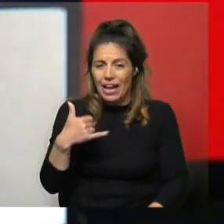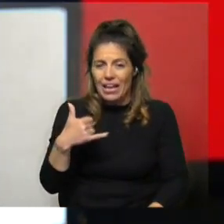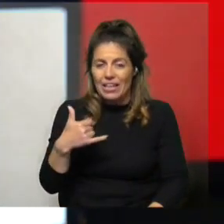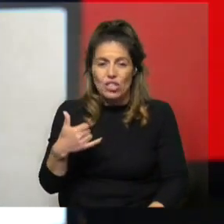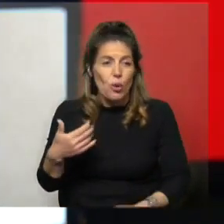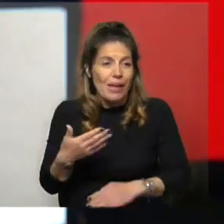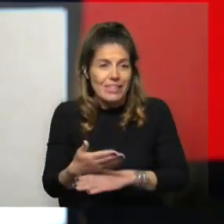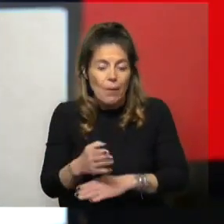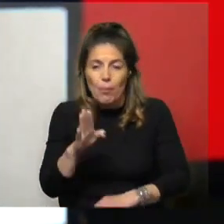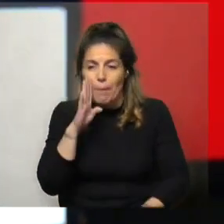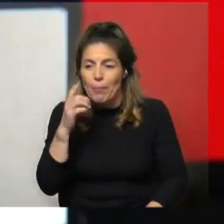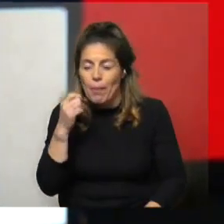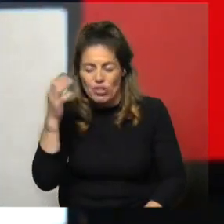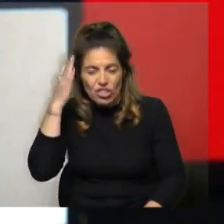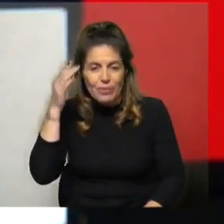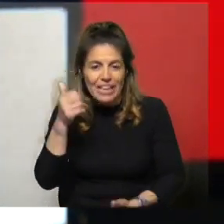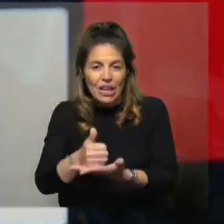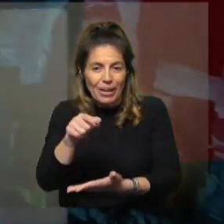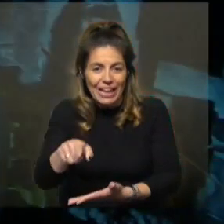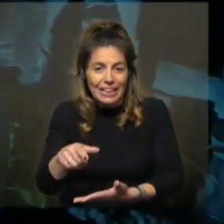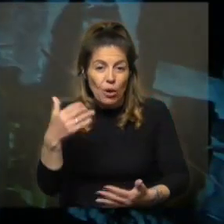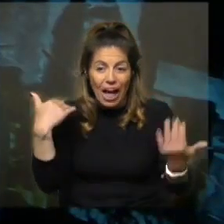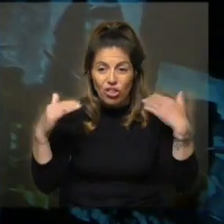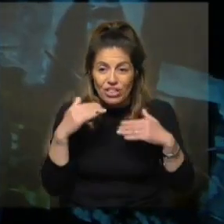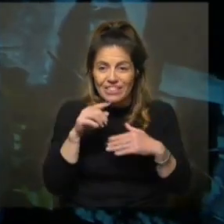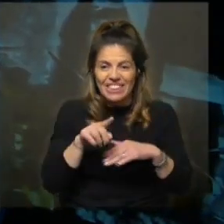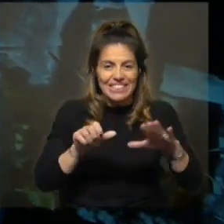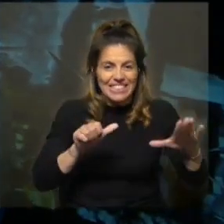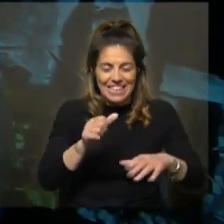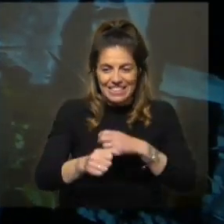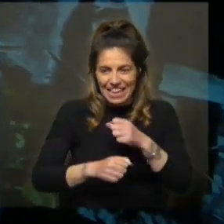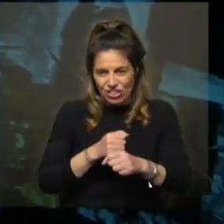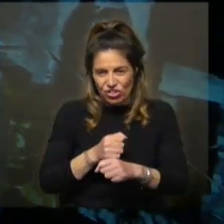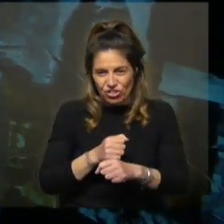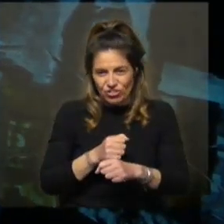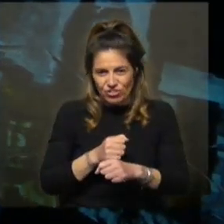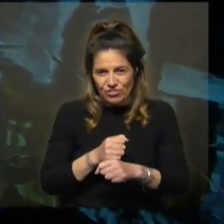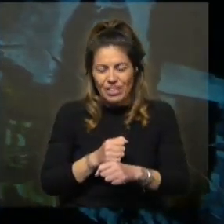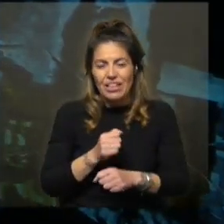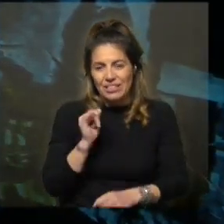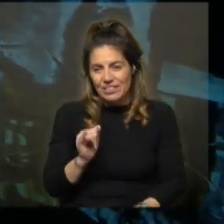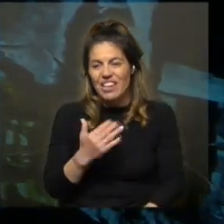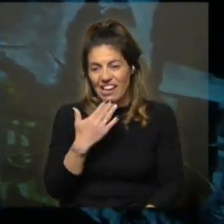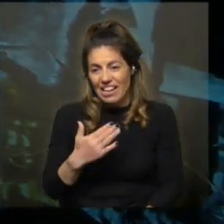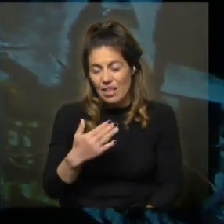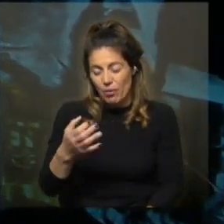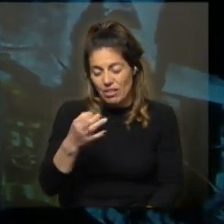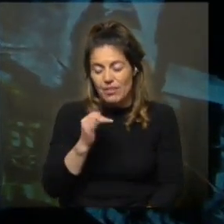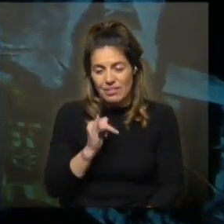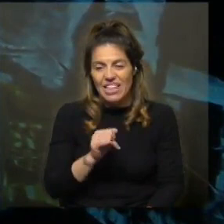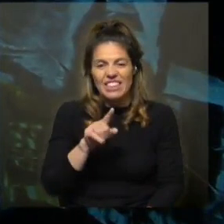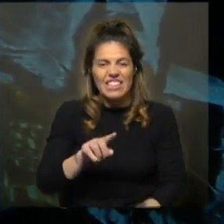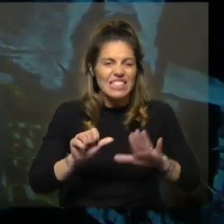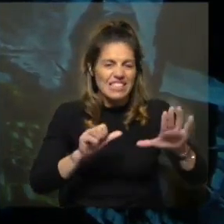mamá sabía que estaban ahí que era un adolescente 16 años exactamente Gracias Graciela porque este